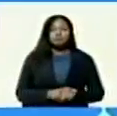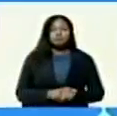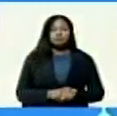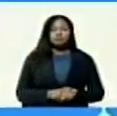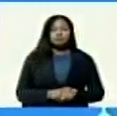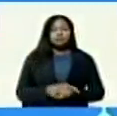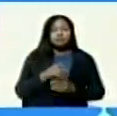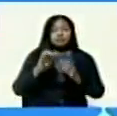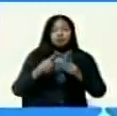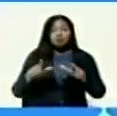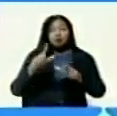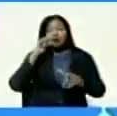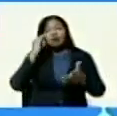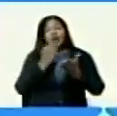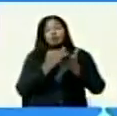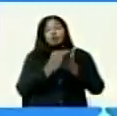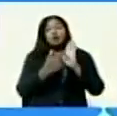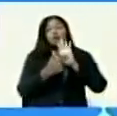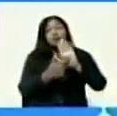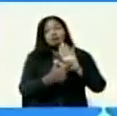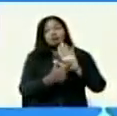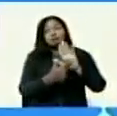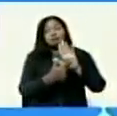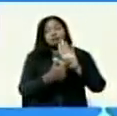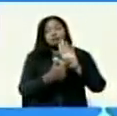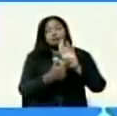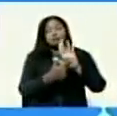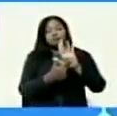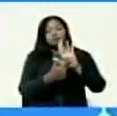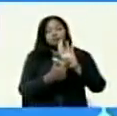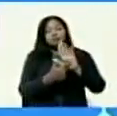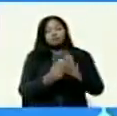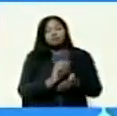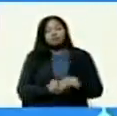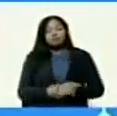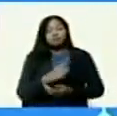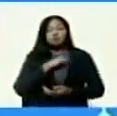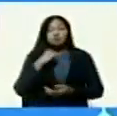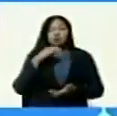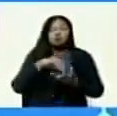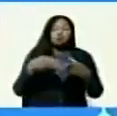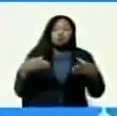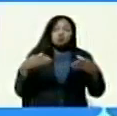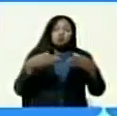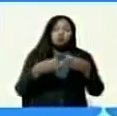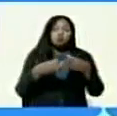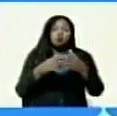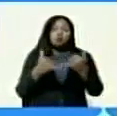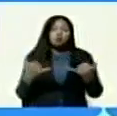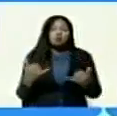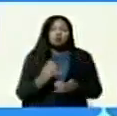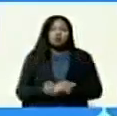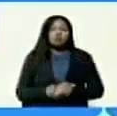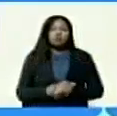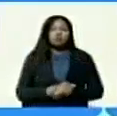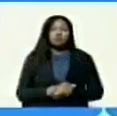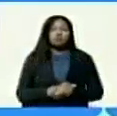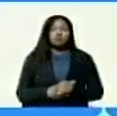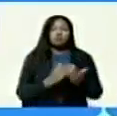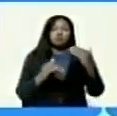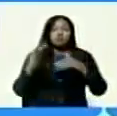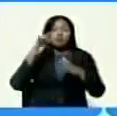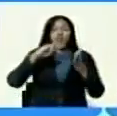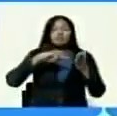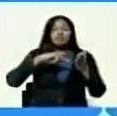Allí está la evidencia y por eso se ha establecido una comisión de alto nivel